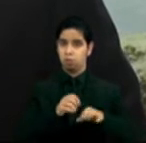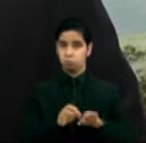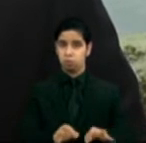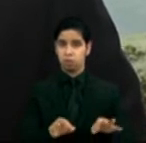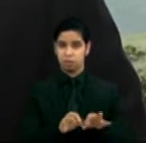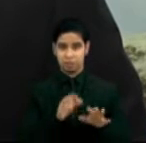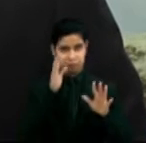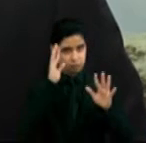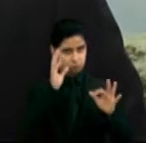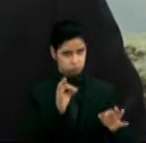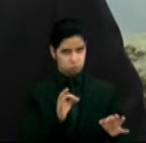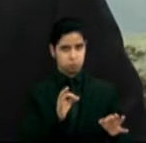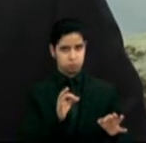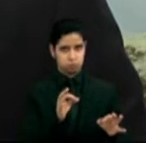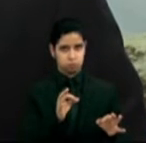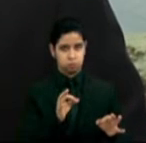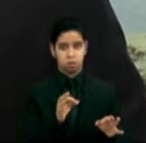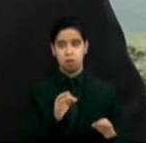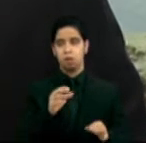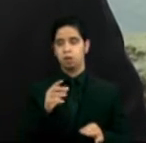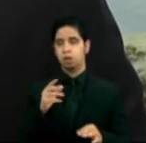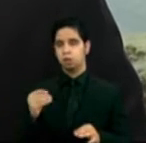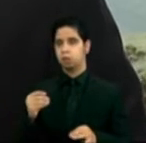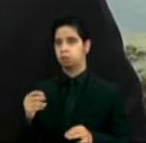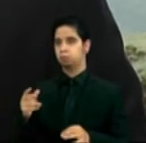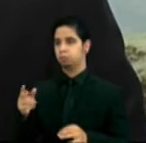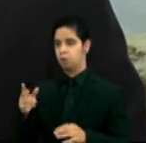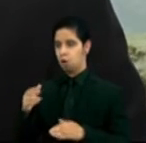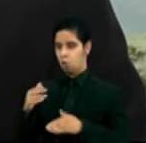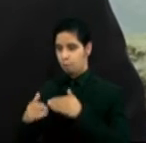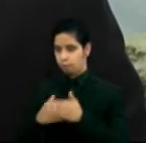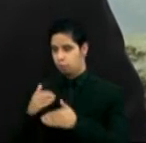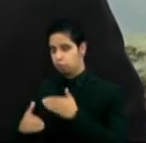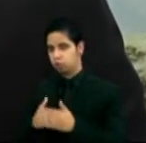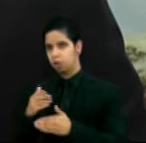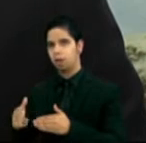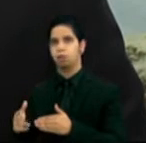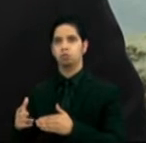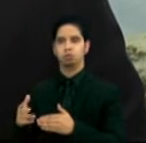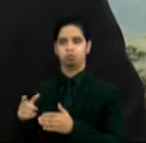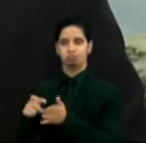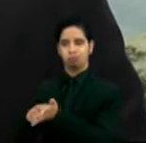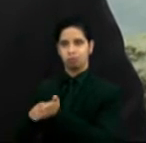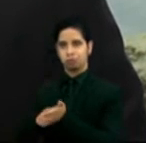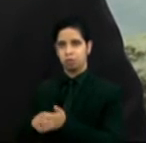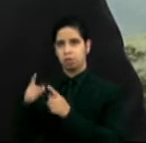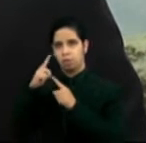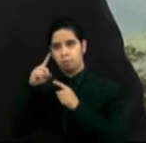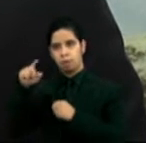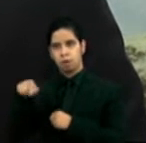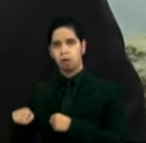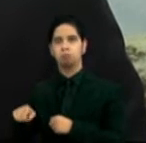que tomar y las exigencias de los procesos propios de una candidatura.